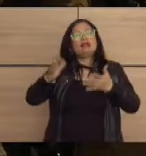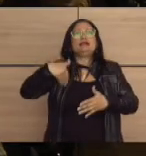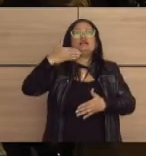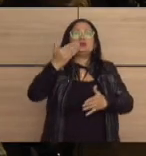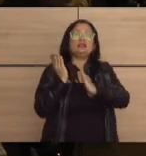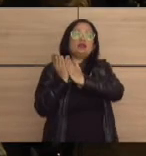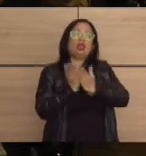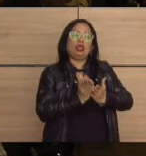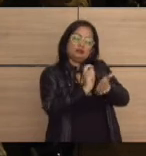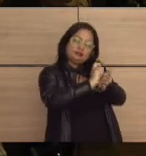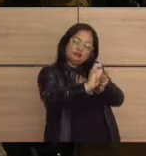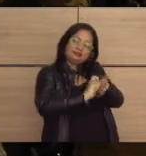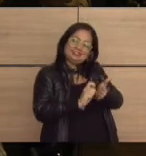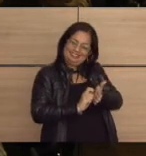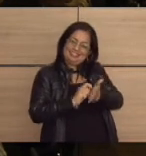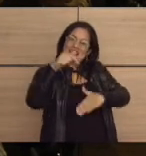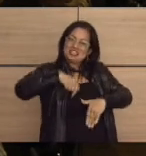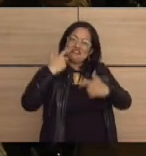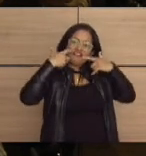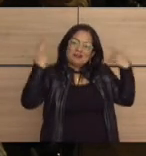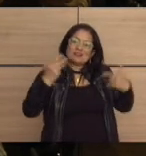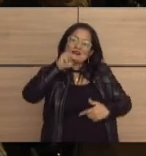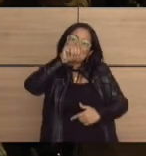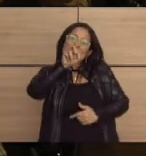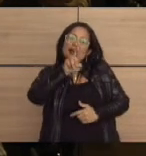Jorge Isaacs, ¿no?